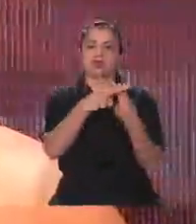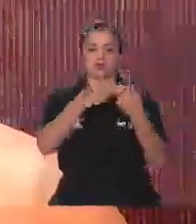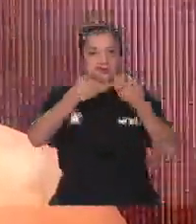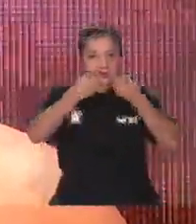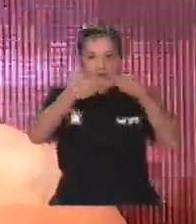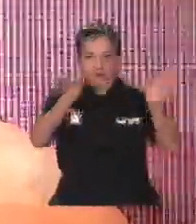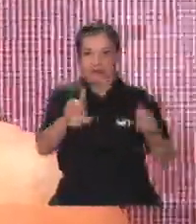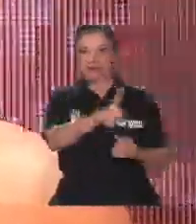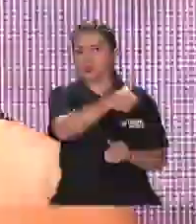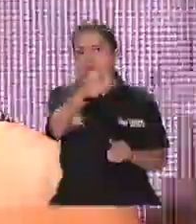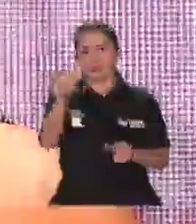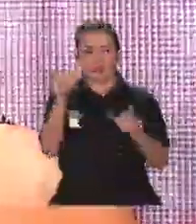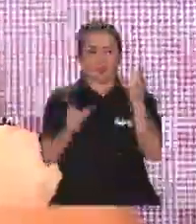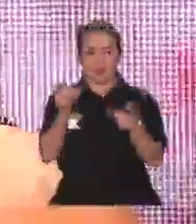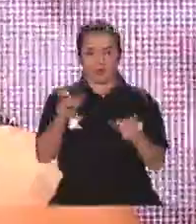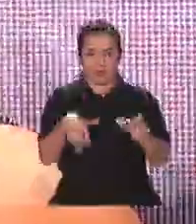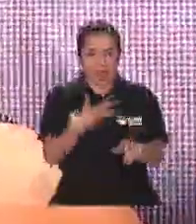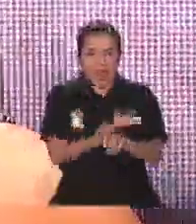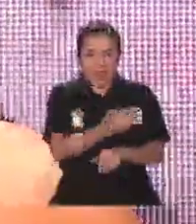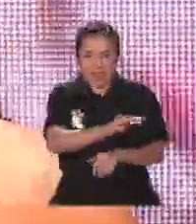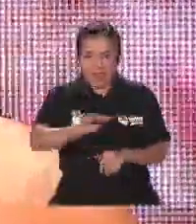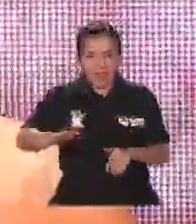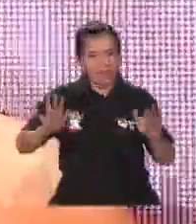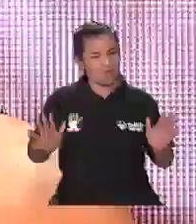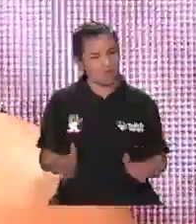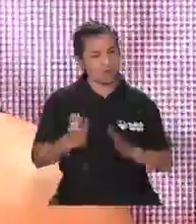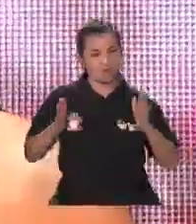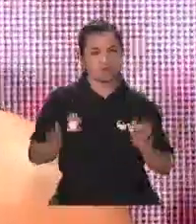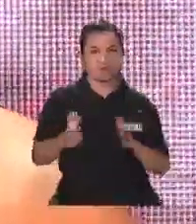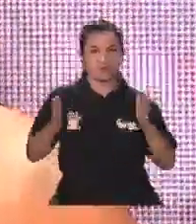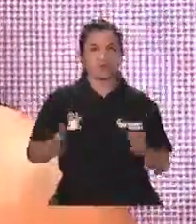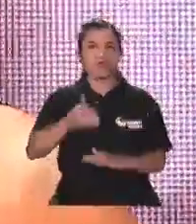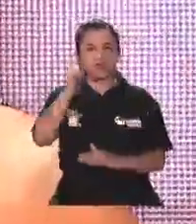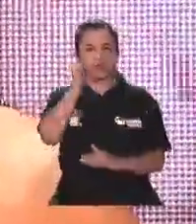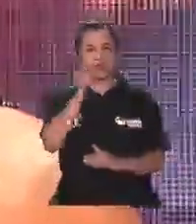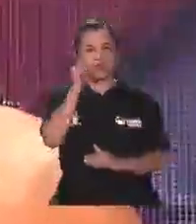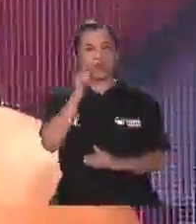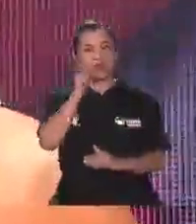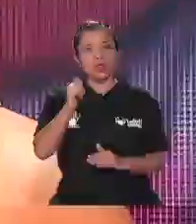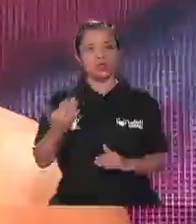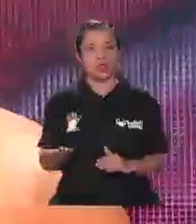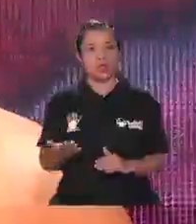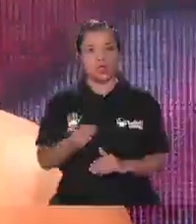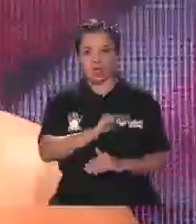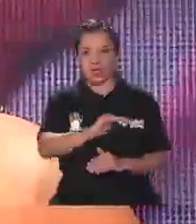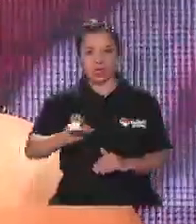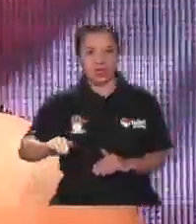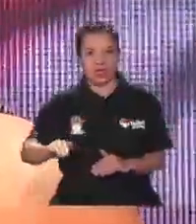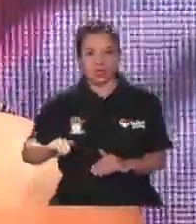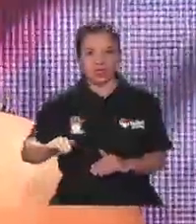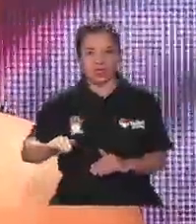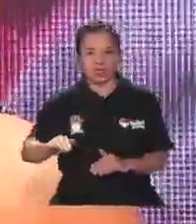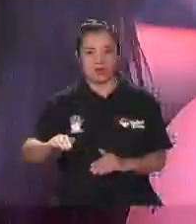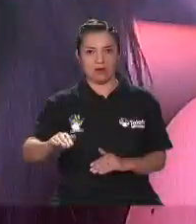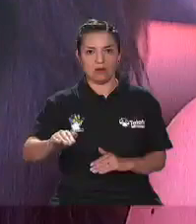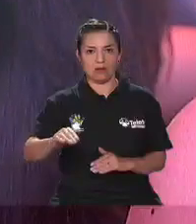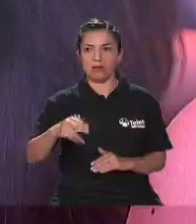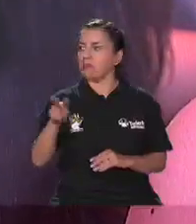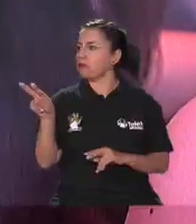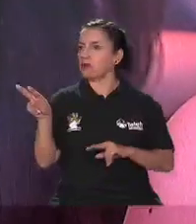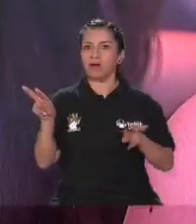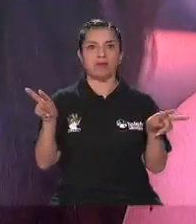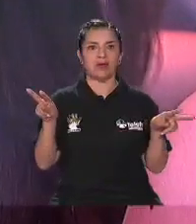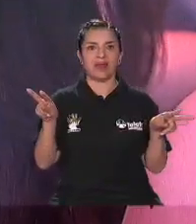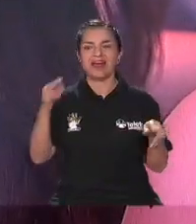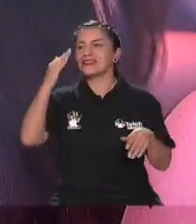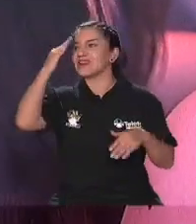ahí, ellos se esfuerzan todos los días. Ellos, sin mirar al que está al lado, los saludan,